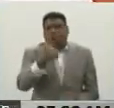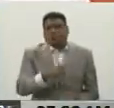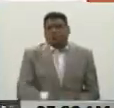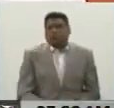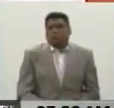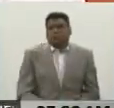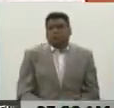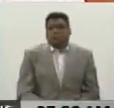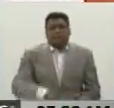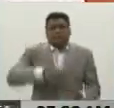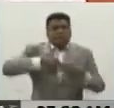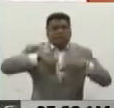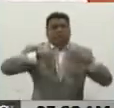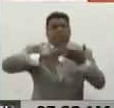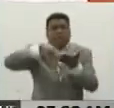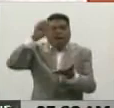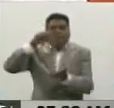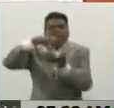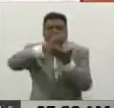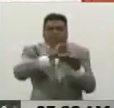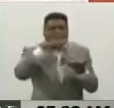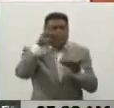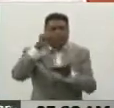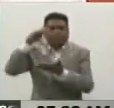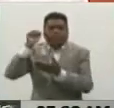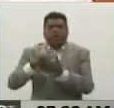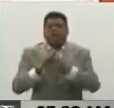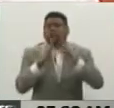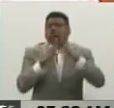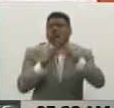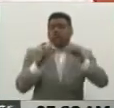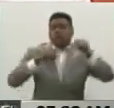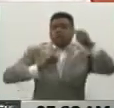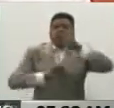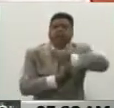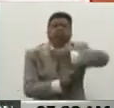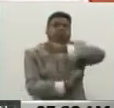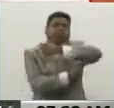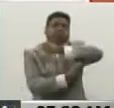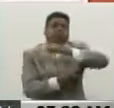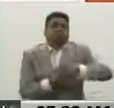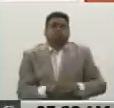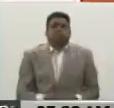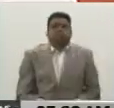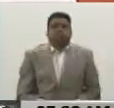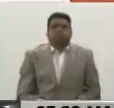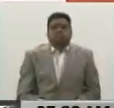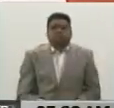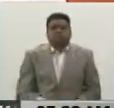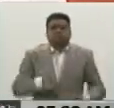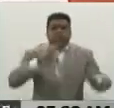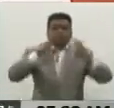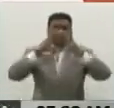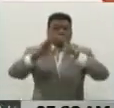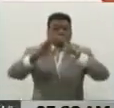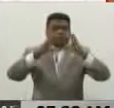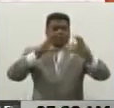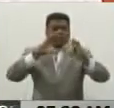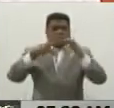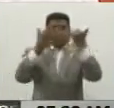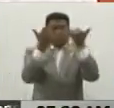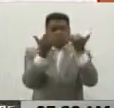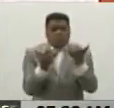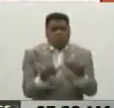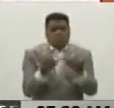el conocimiento sobre los fundamentos, la noción de lo que es la comunicación digital hoy día. Es allí lo